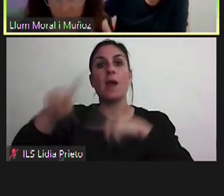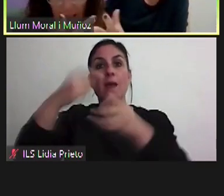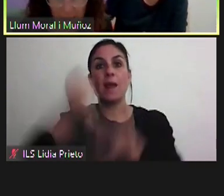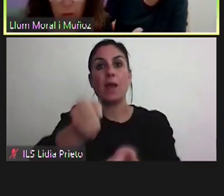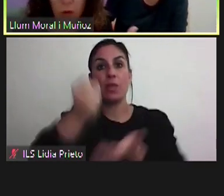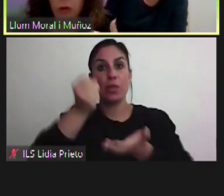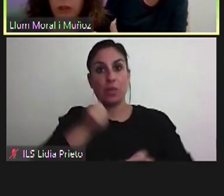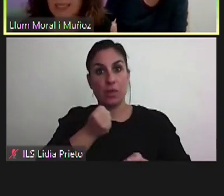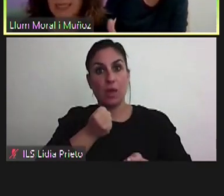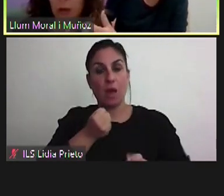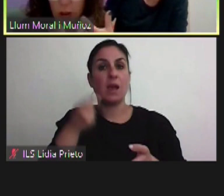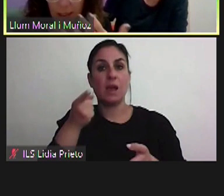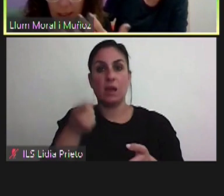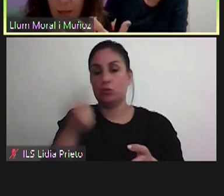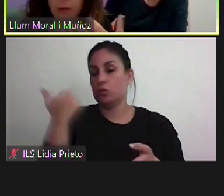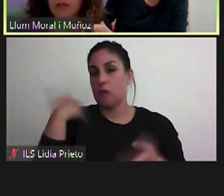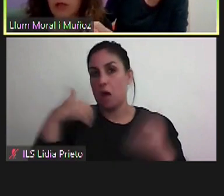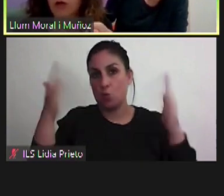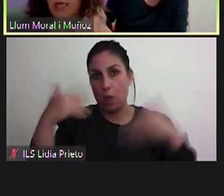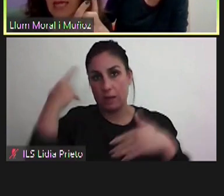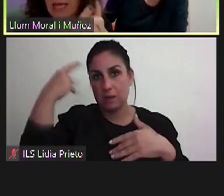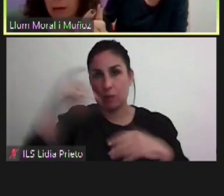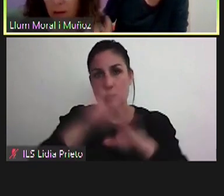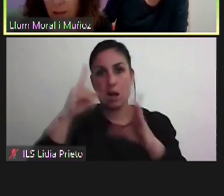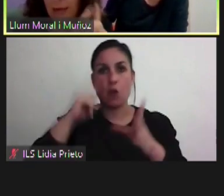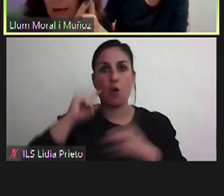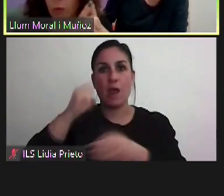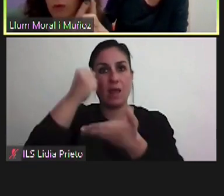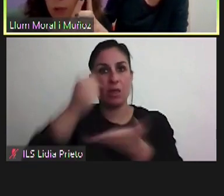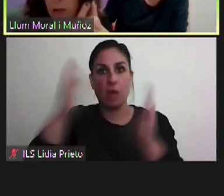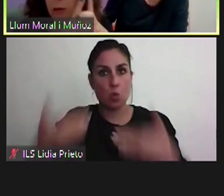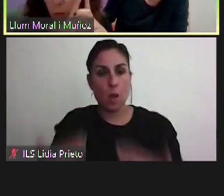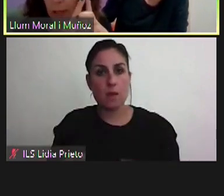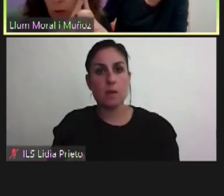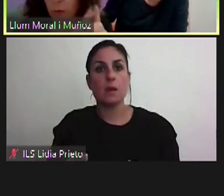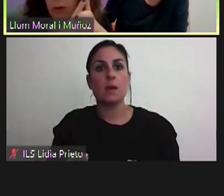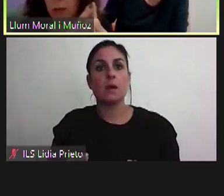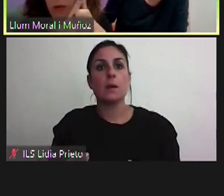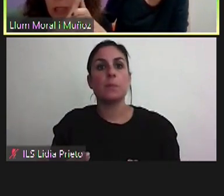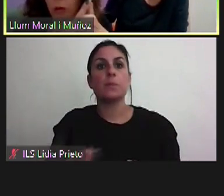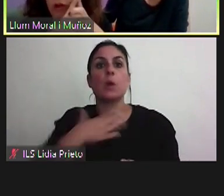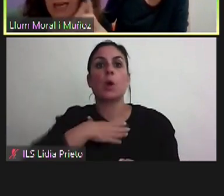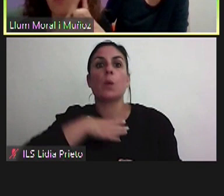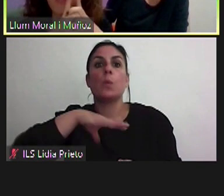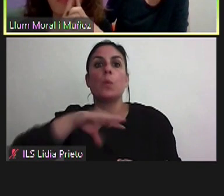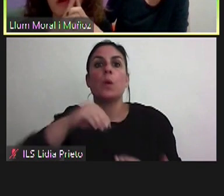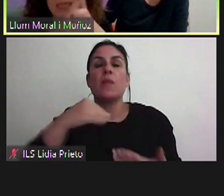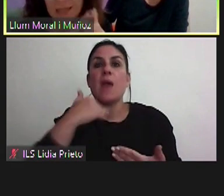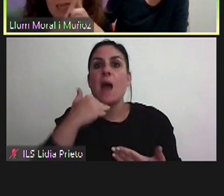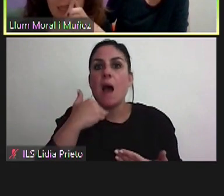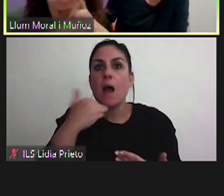de, ya somos conscientes de que no es hereditario. No quiere decir que en algún cierto momento o algún tipo de trastorno tenga